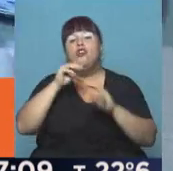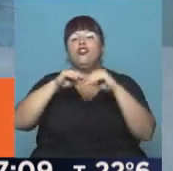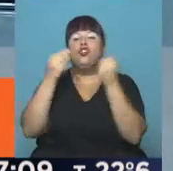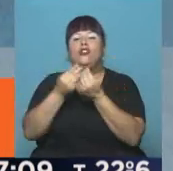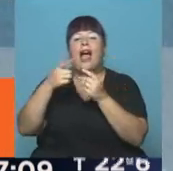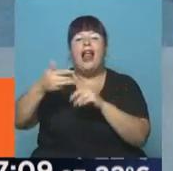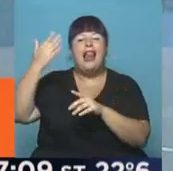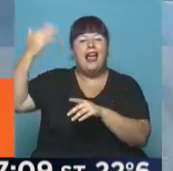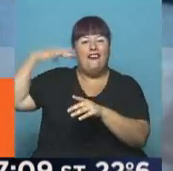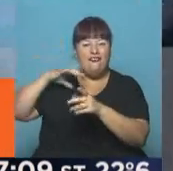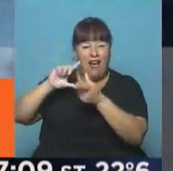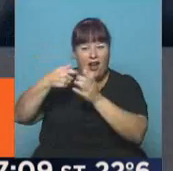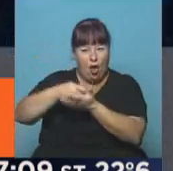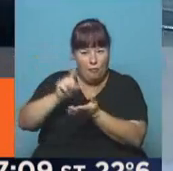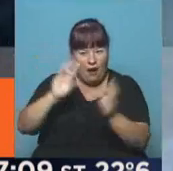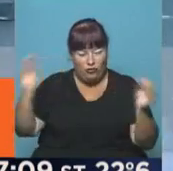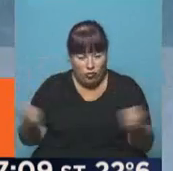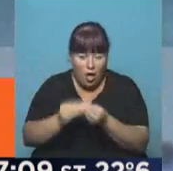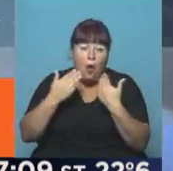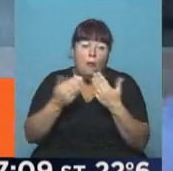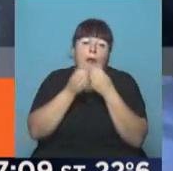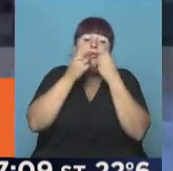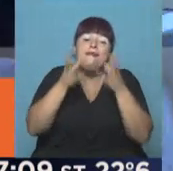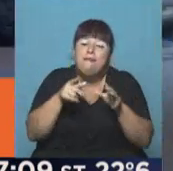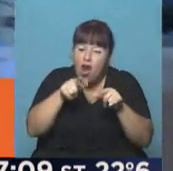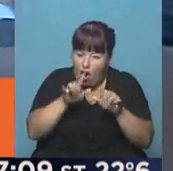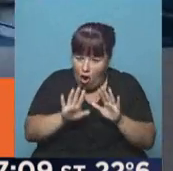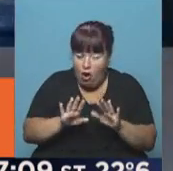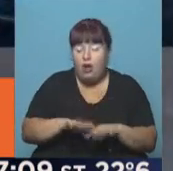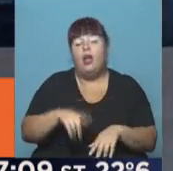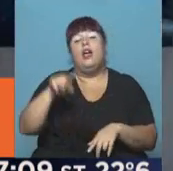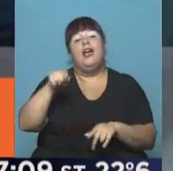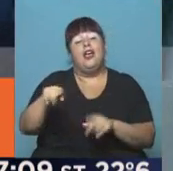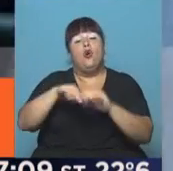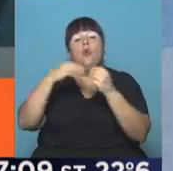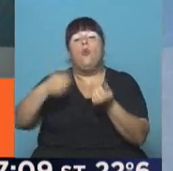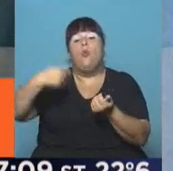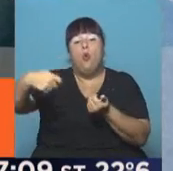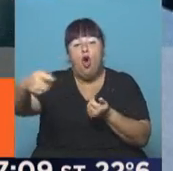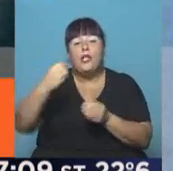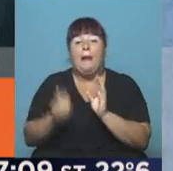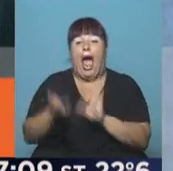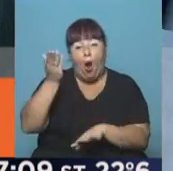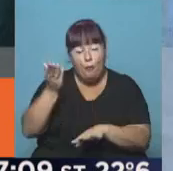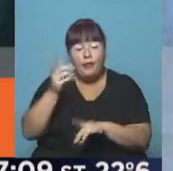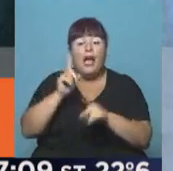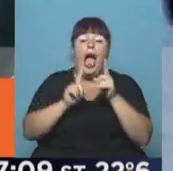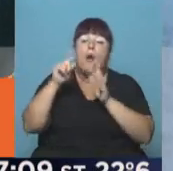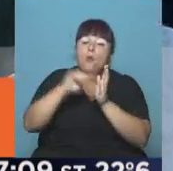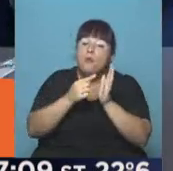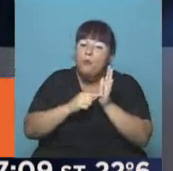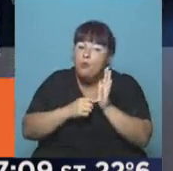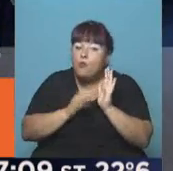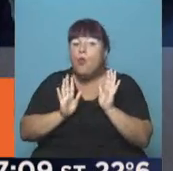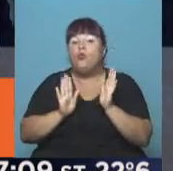no remunerativas. Bueno, podría haber mejoras en ese nivel, a nivel de la cantidad de cuotas para el aumento y algunos puntos